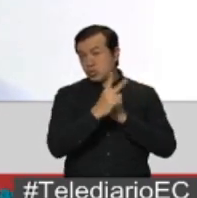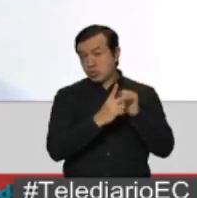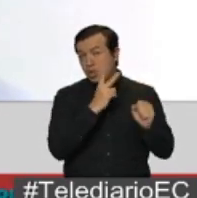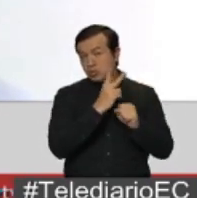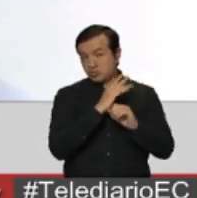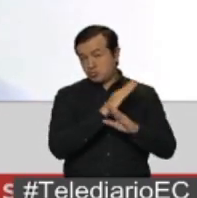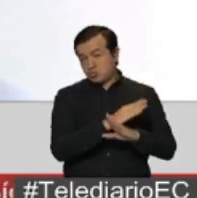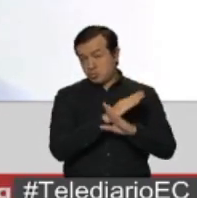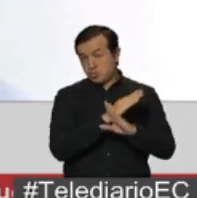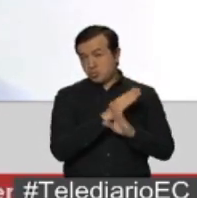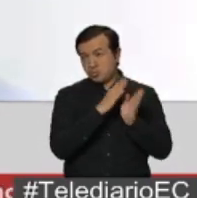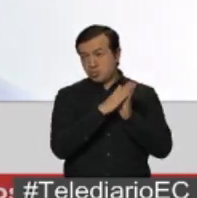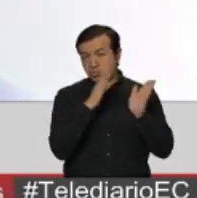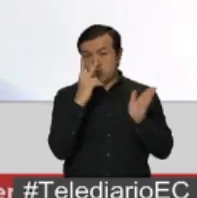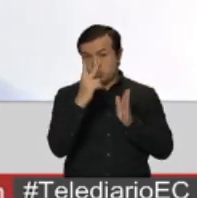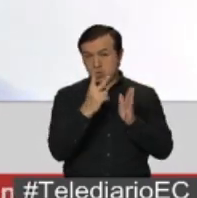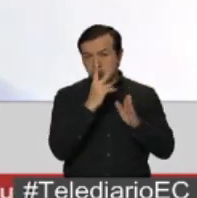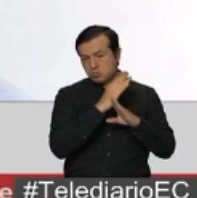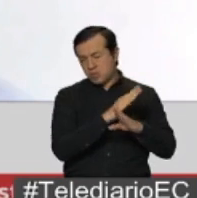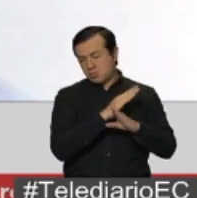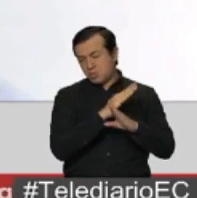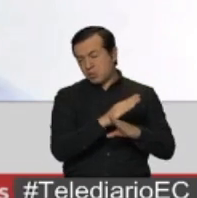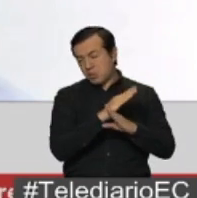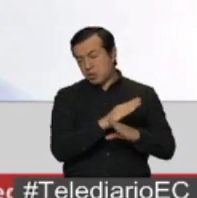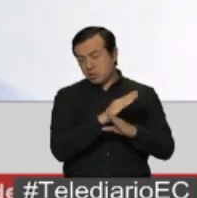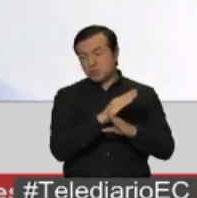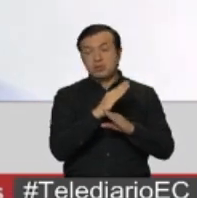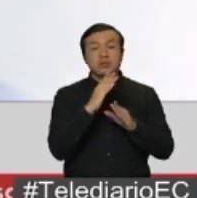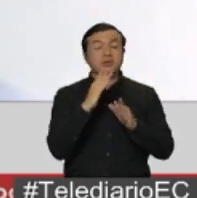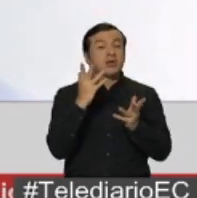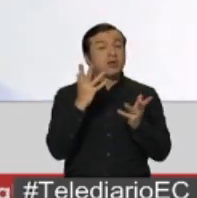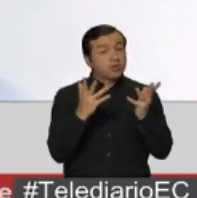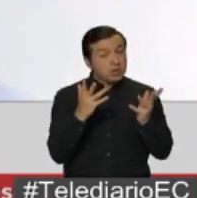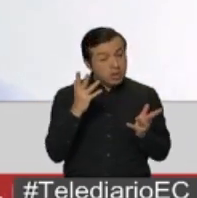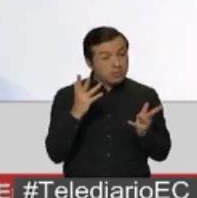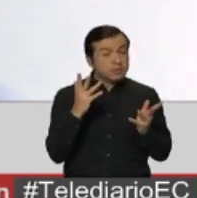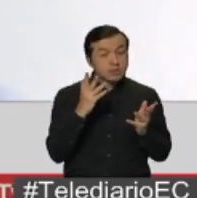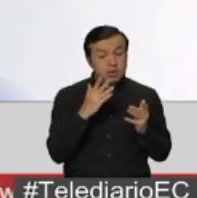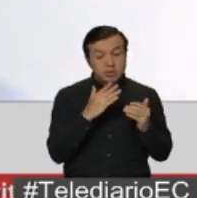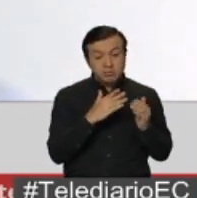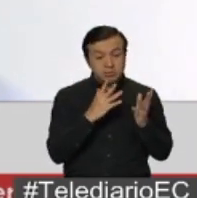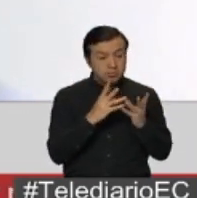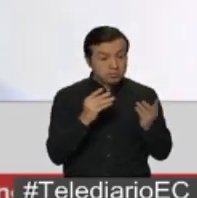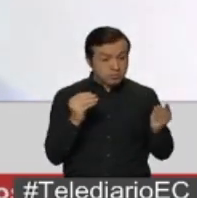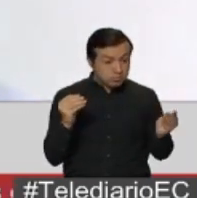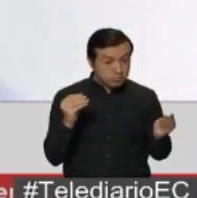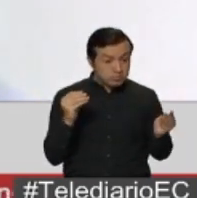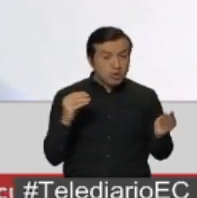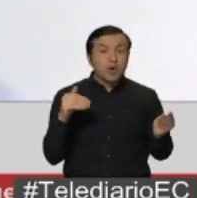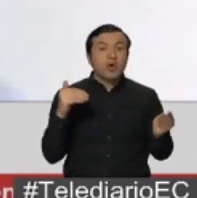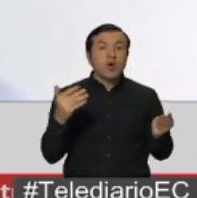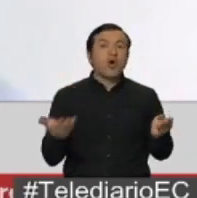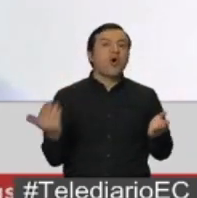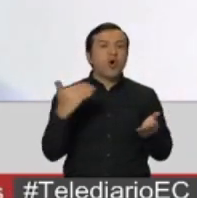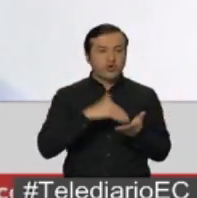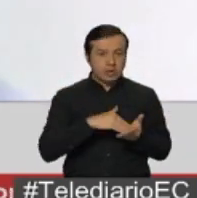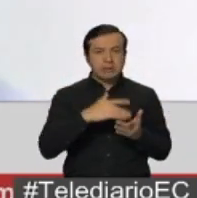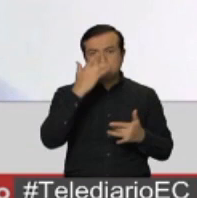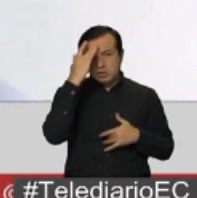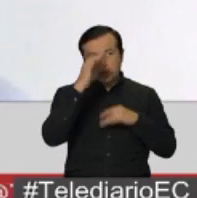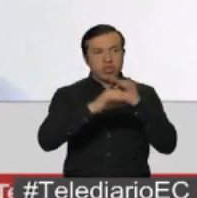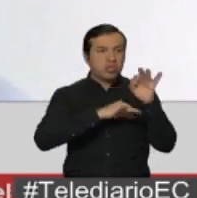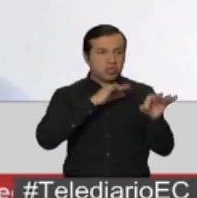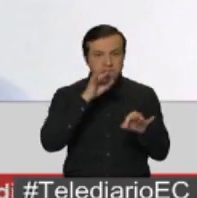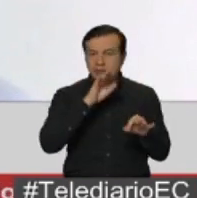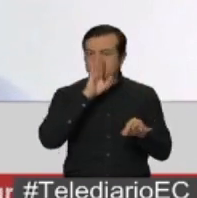durante este año y el siguiente pero probablemente este virus lo tengamos para siempre es